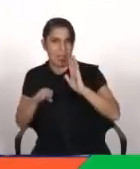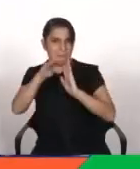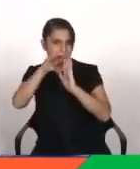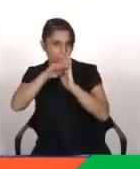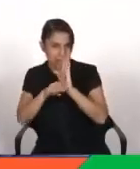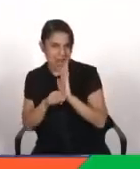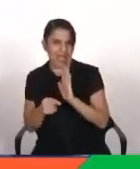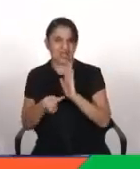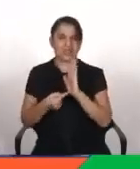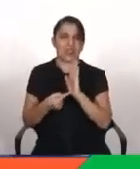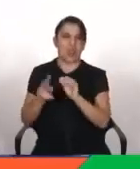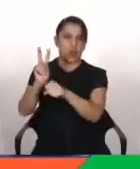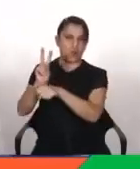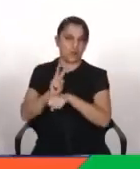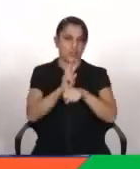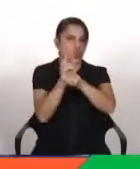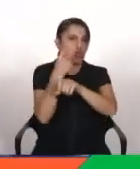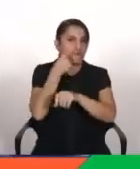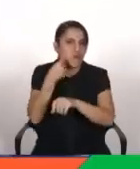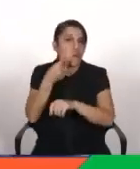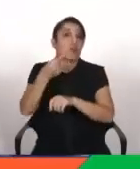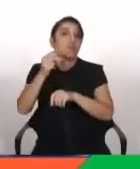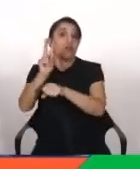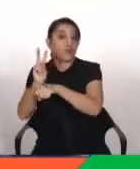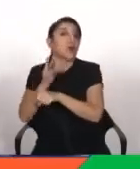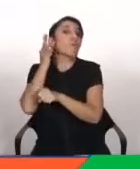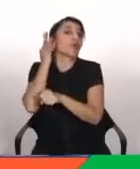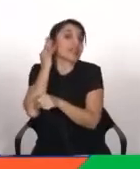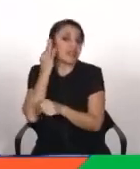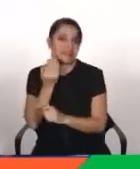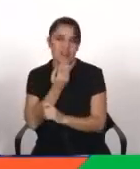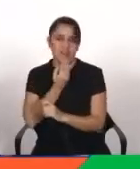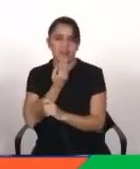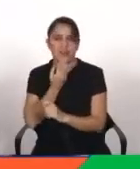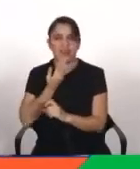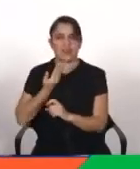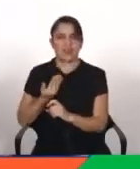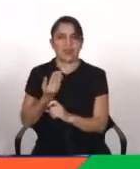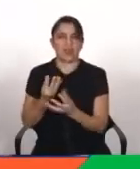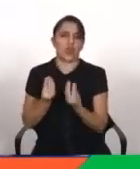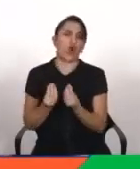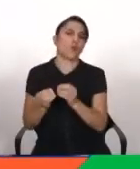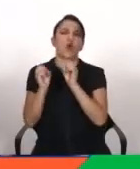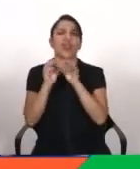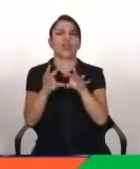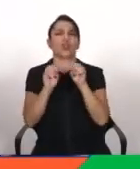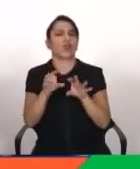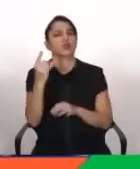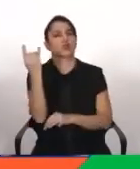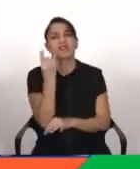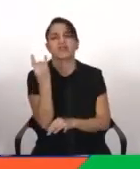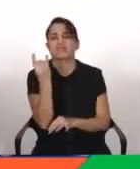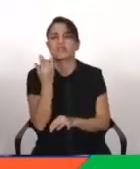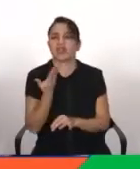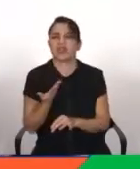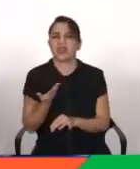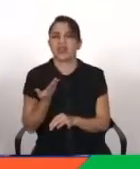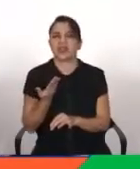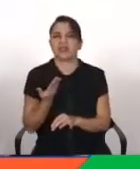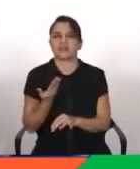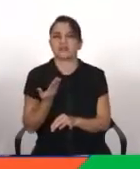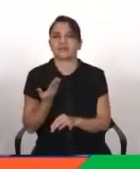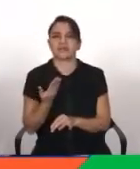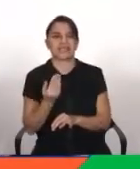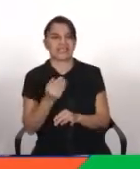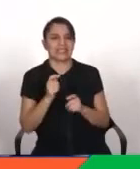cierto? Que tengas profesores y profesoras. ¿Cómo es la parte de divulgación de la universidad? Les tratamos de